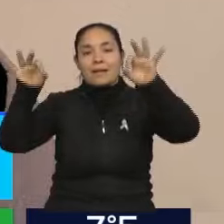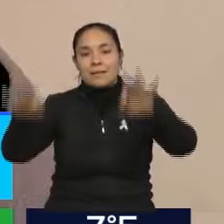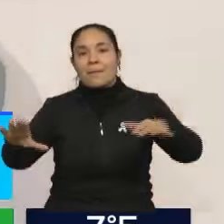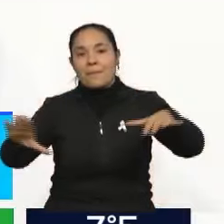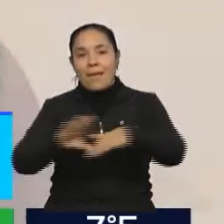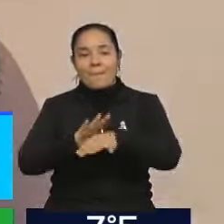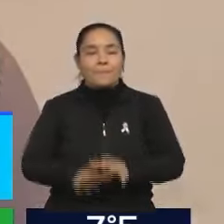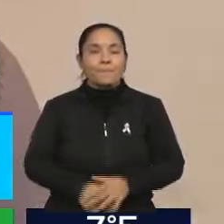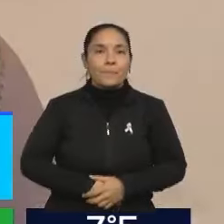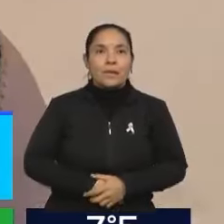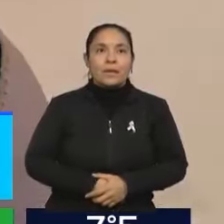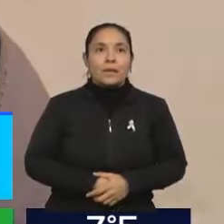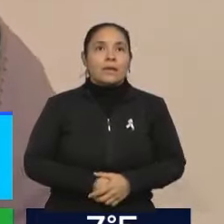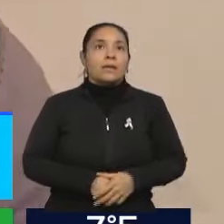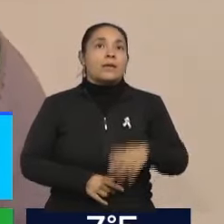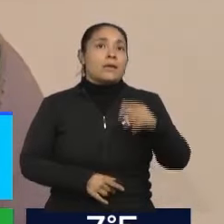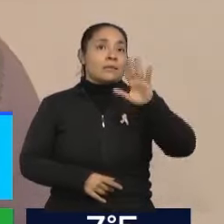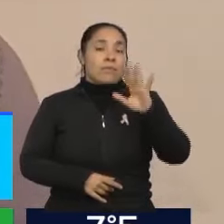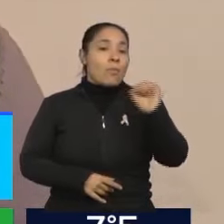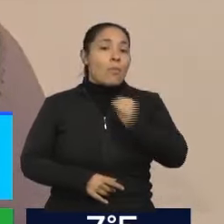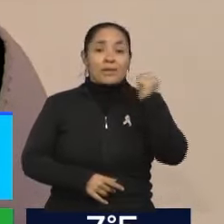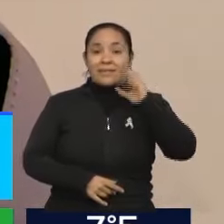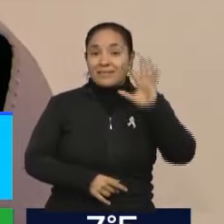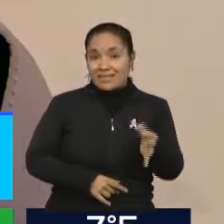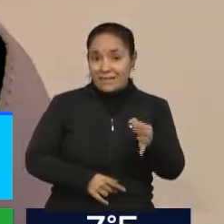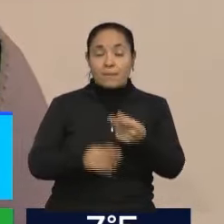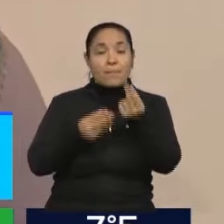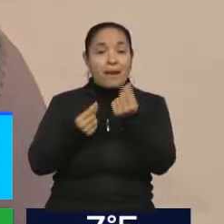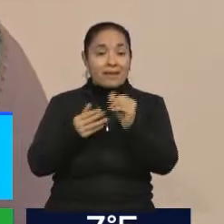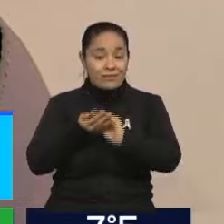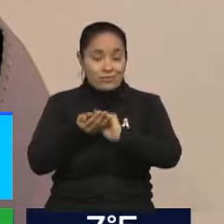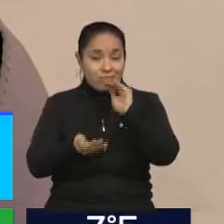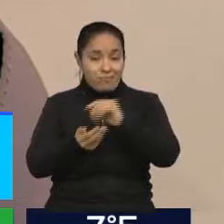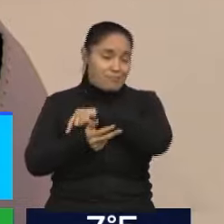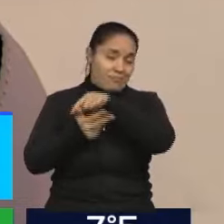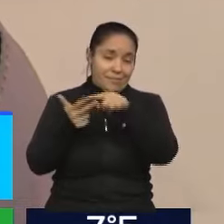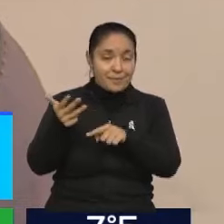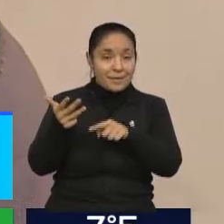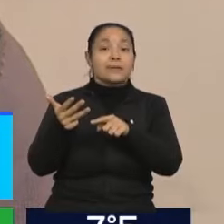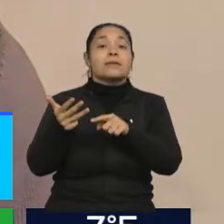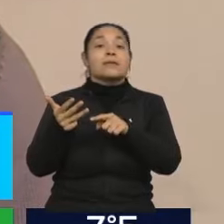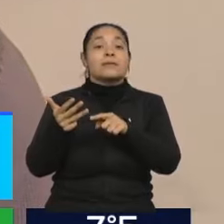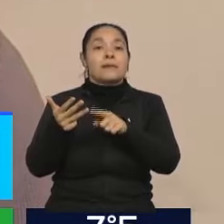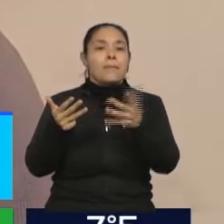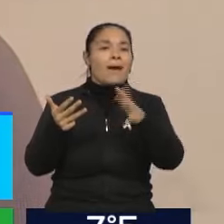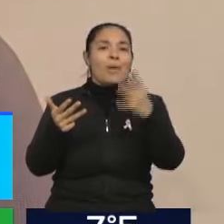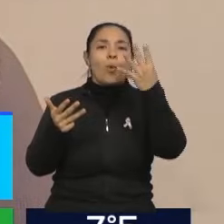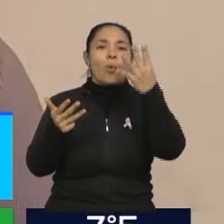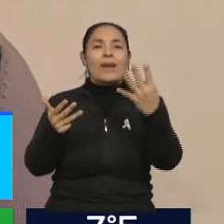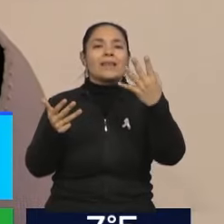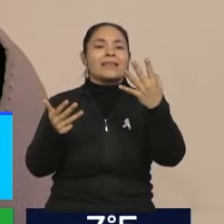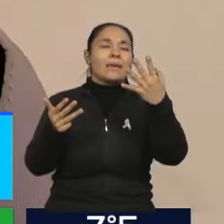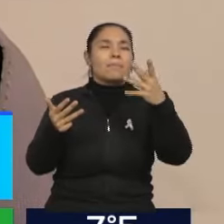de concesión. Y hay que tener en cuenta que sobre eso hay algo así como cerca de un